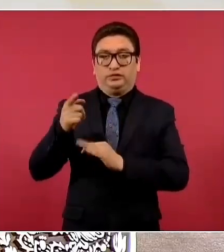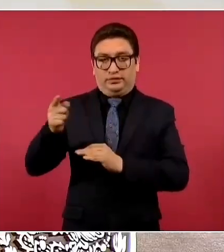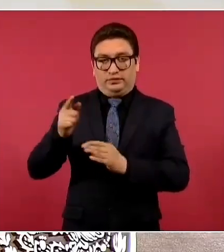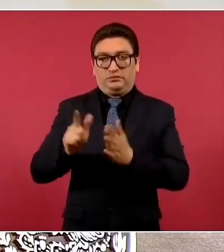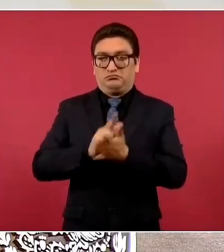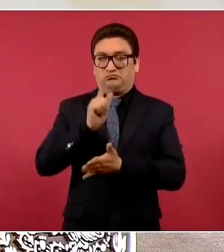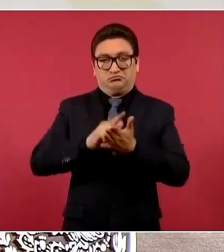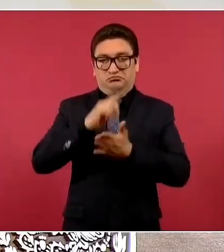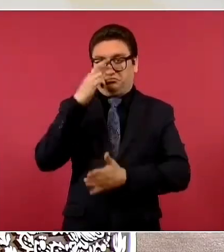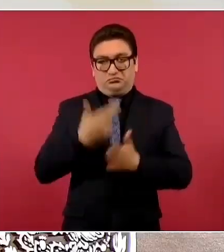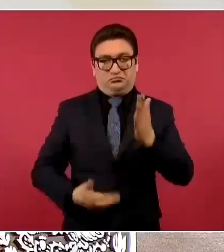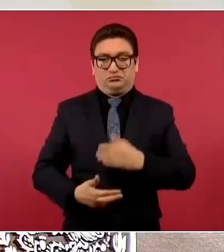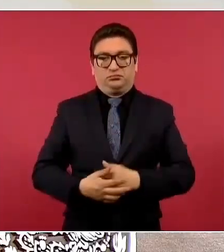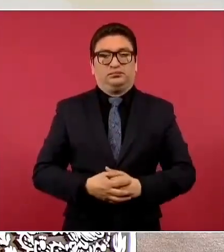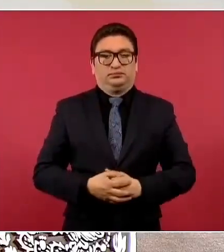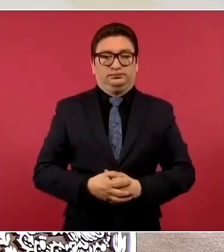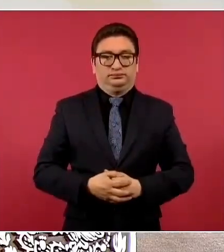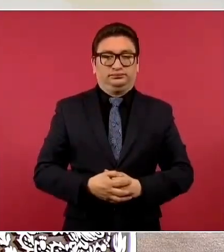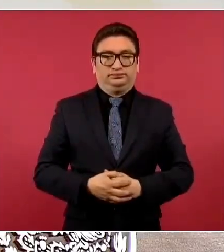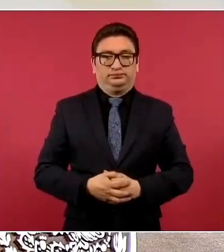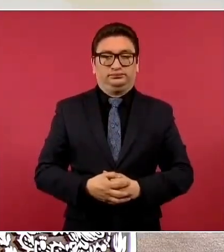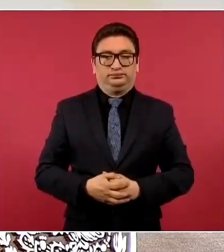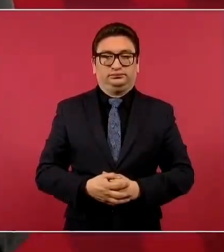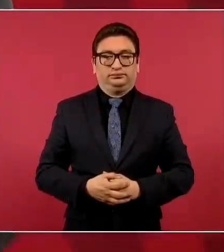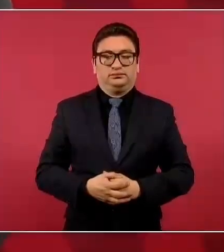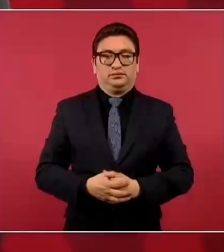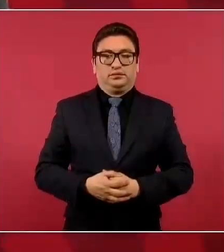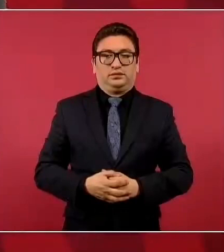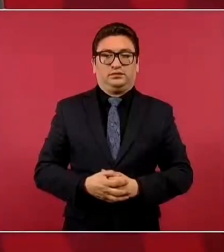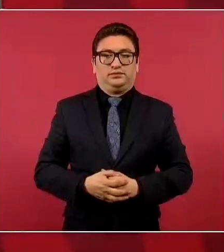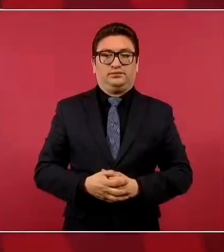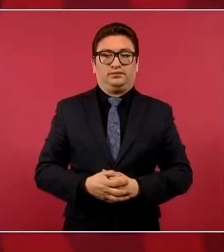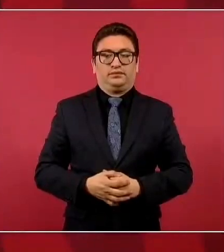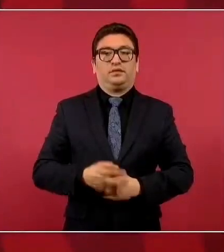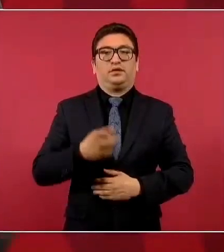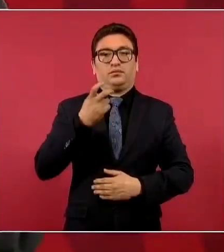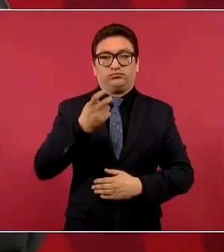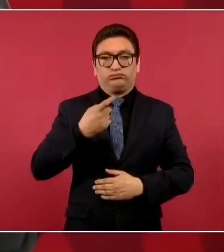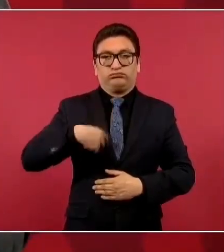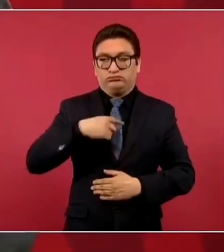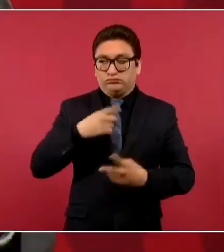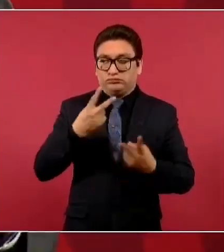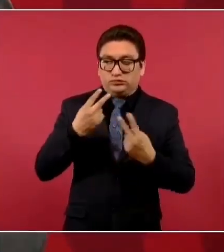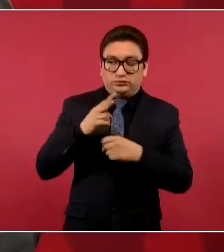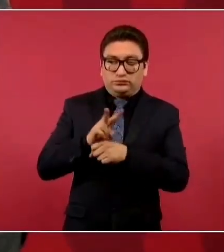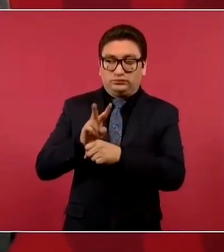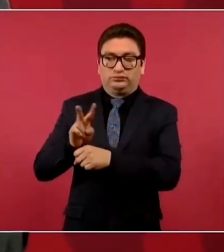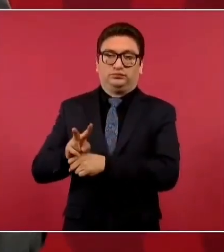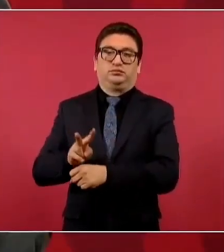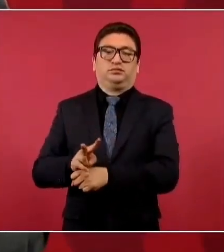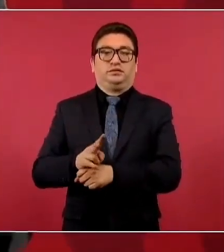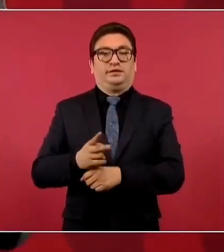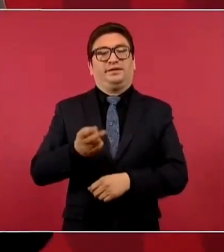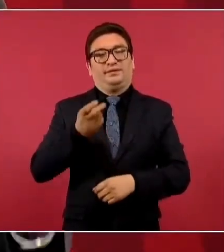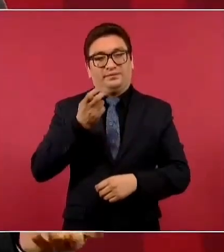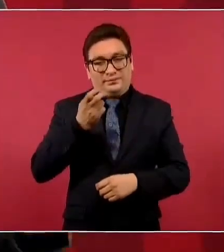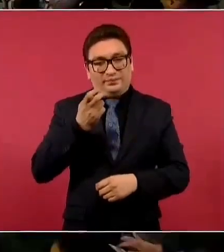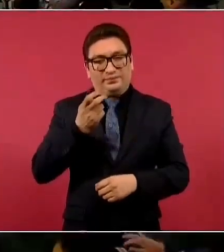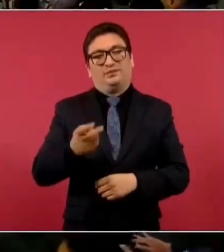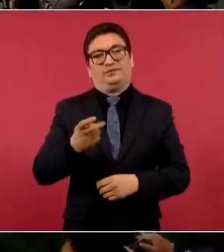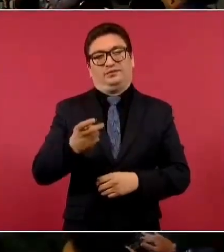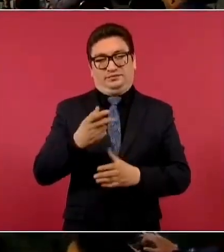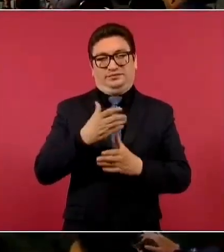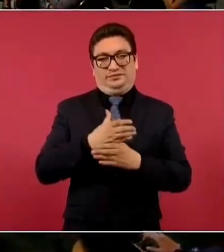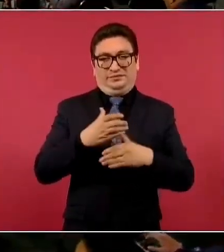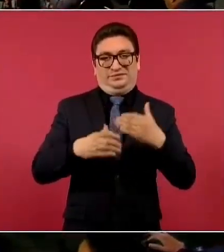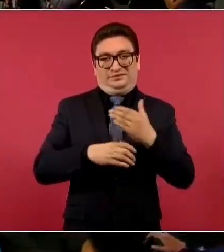delito. Y estamos muy pendientes. Es que ahí estamos, es de las cosas